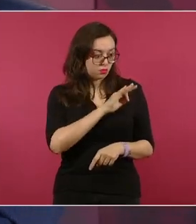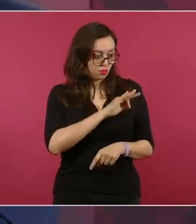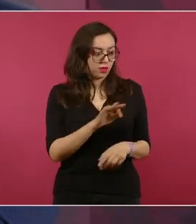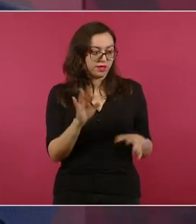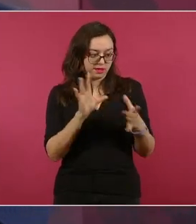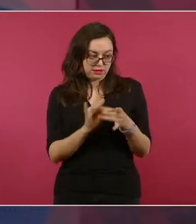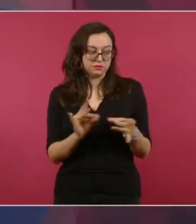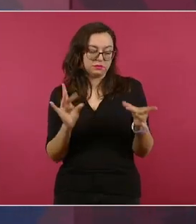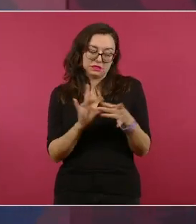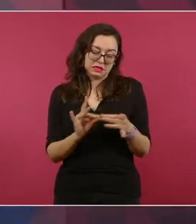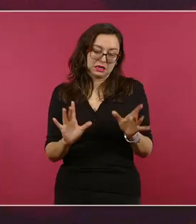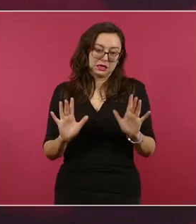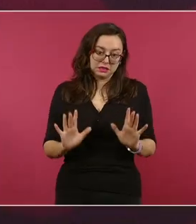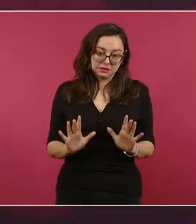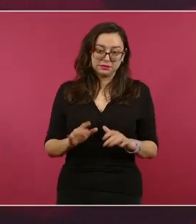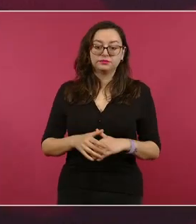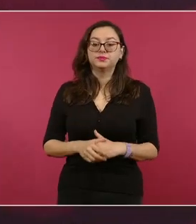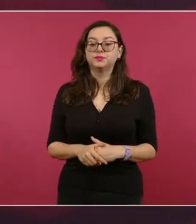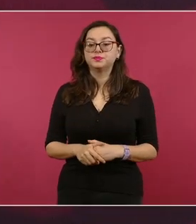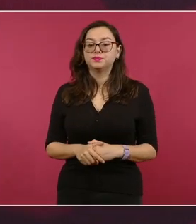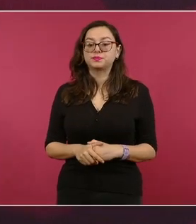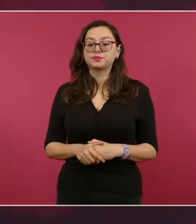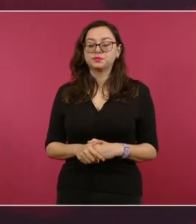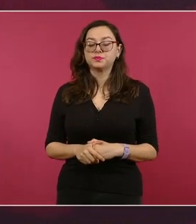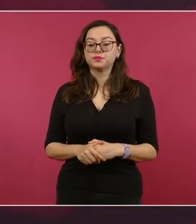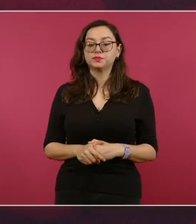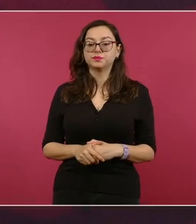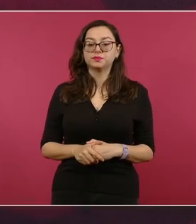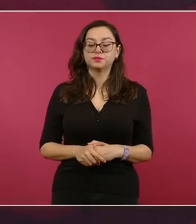asesor jurídico